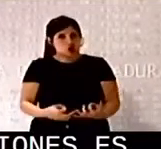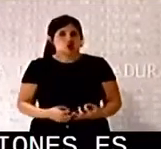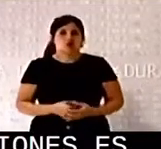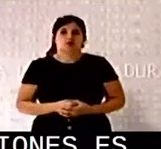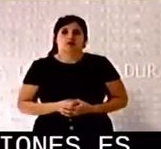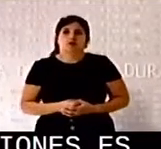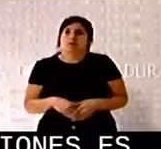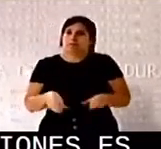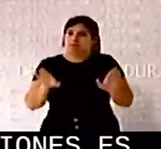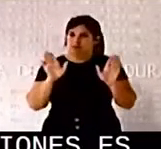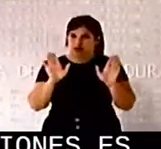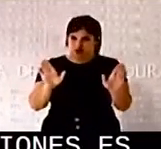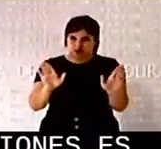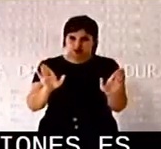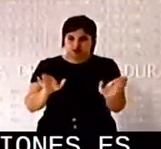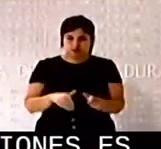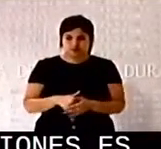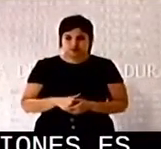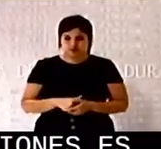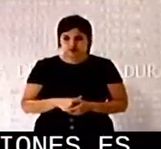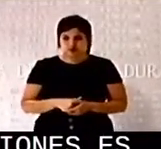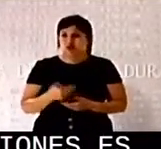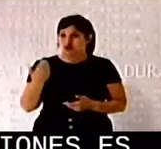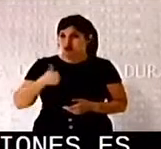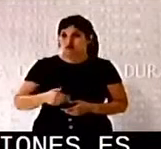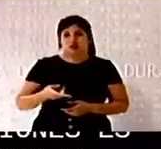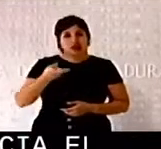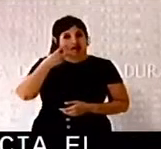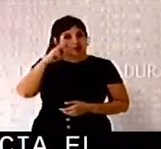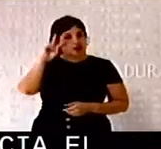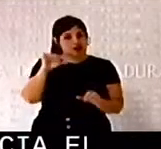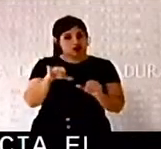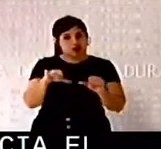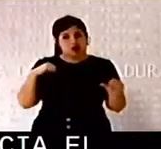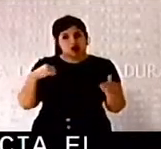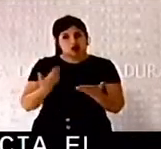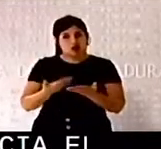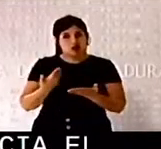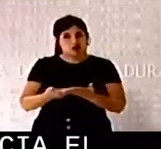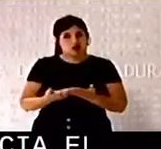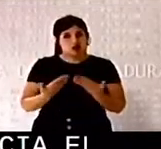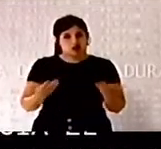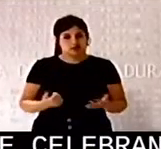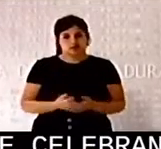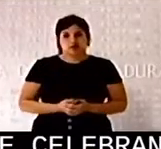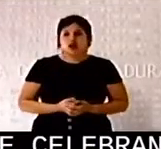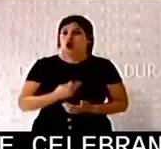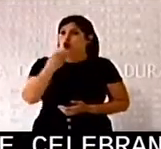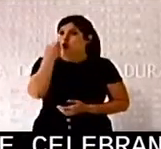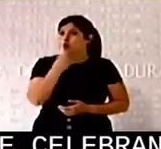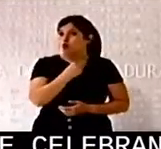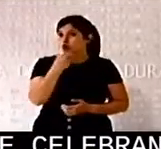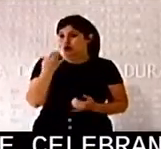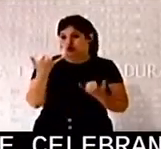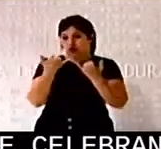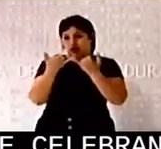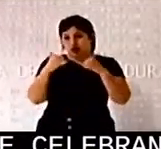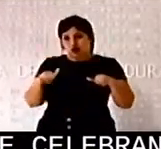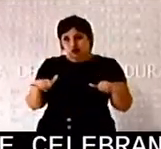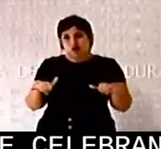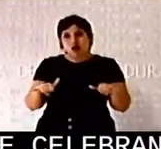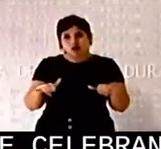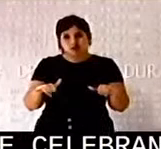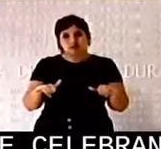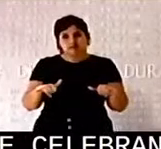Ahora bien, la experiencia, el empirismo, lo que nos dice es que cuando se celebran las comuniones, en una parte de